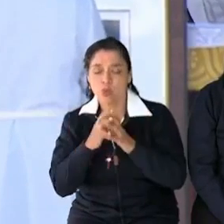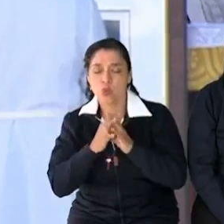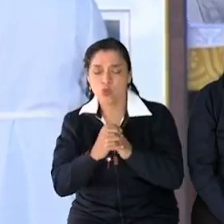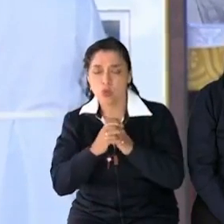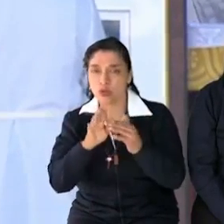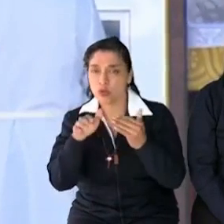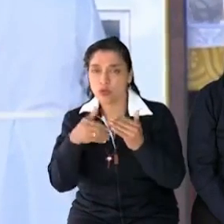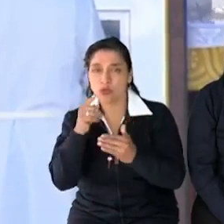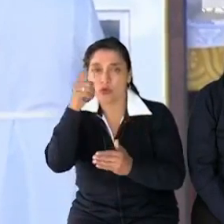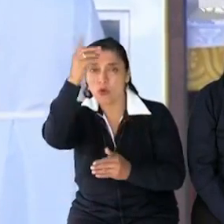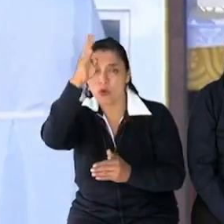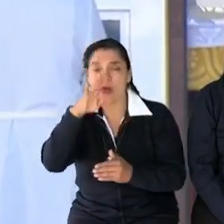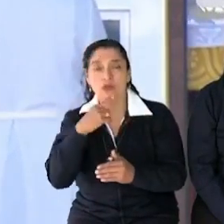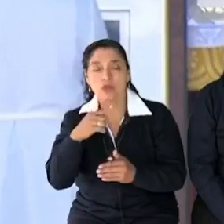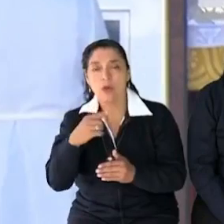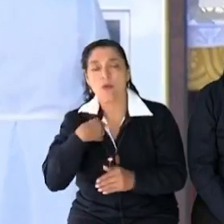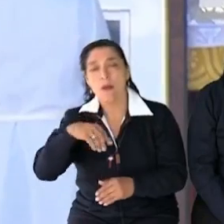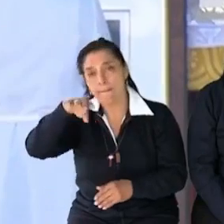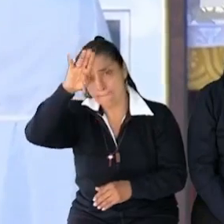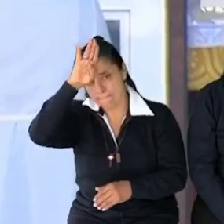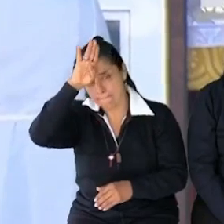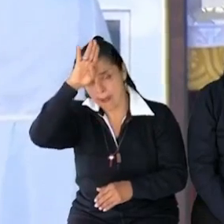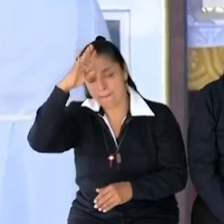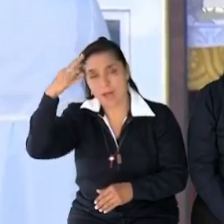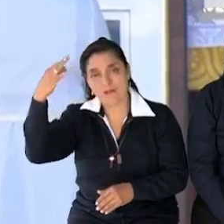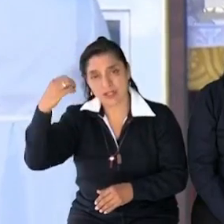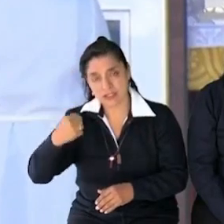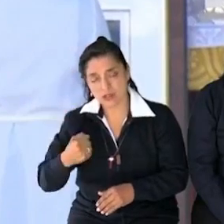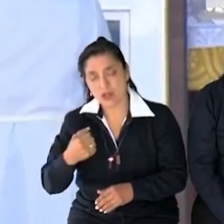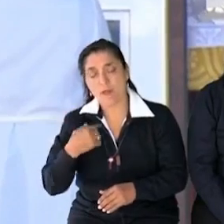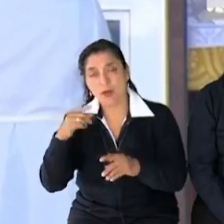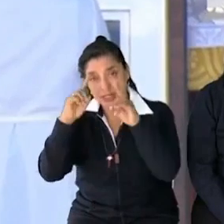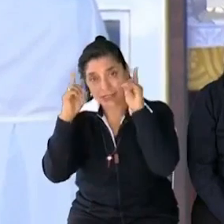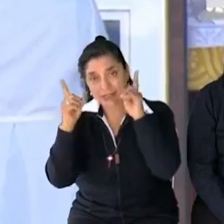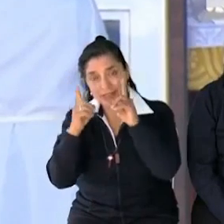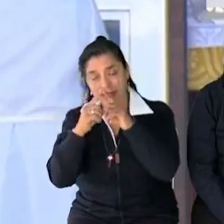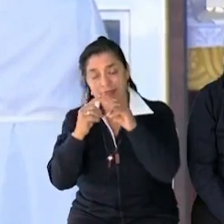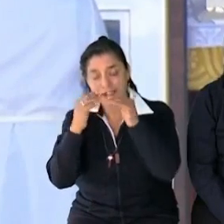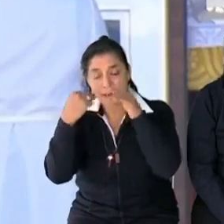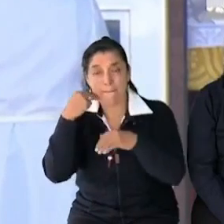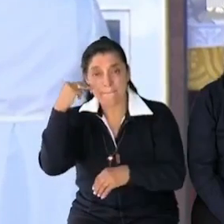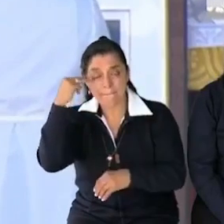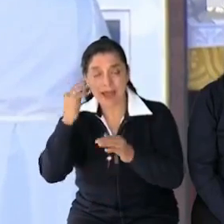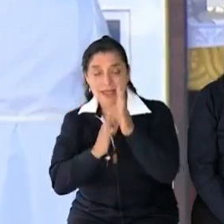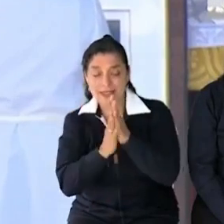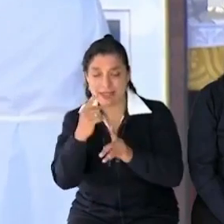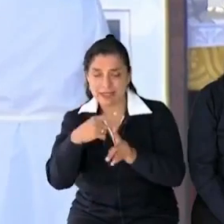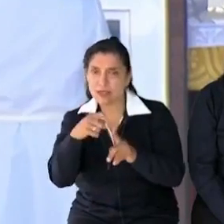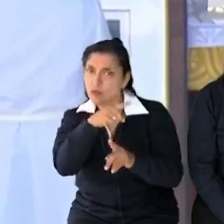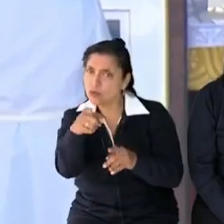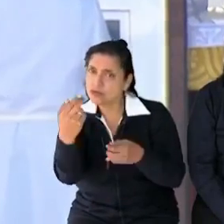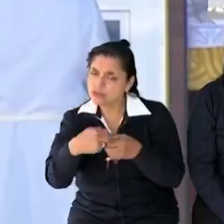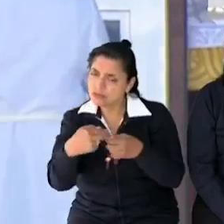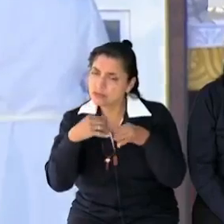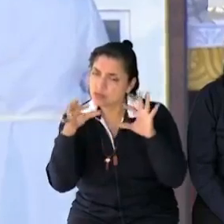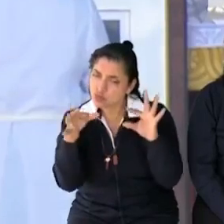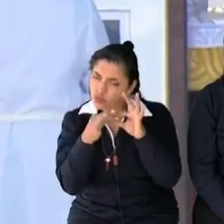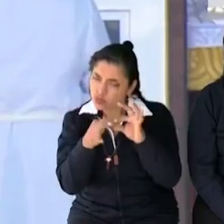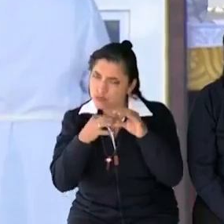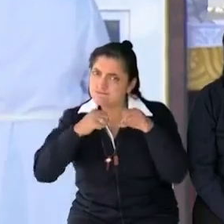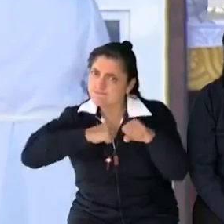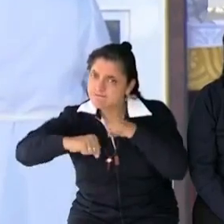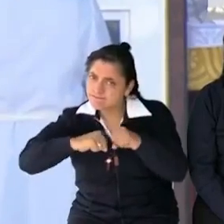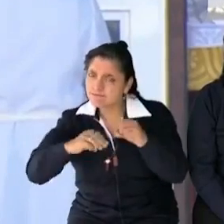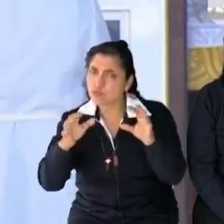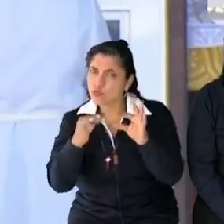a Dios por nuestro Beatísimo Papa Francisco y por la Santa Madre Iglesia, y esfuércense por permanecer unidos a la